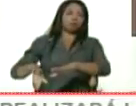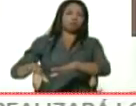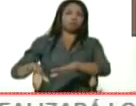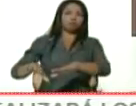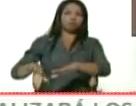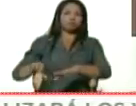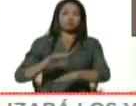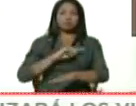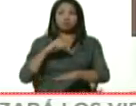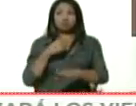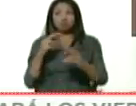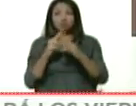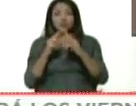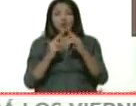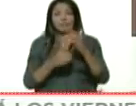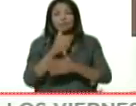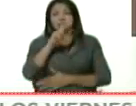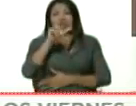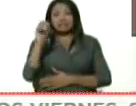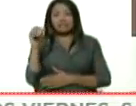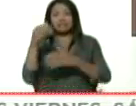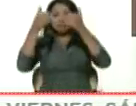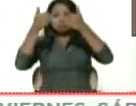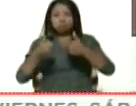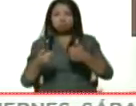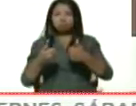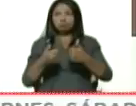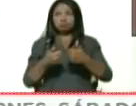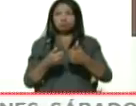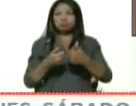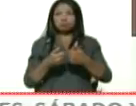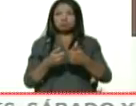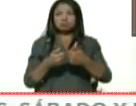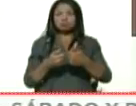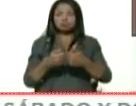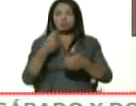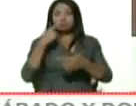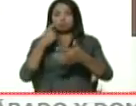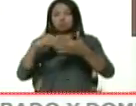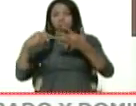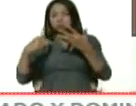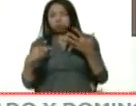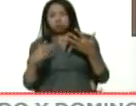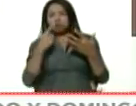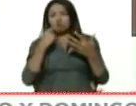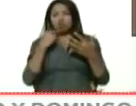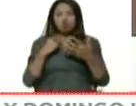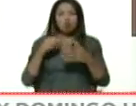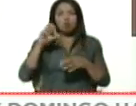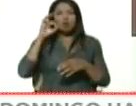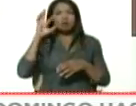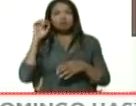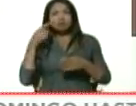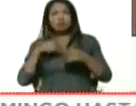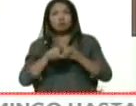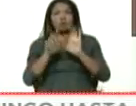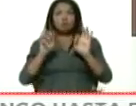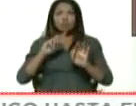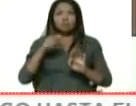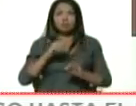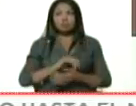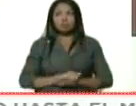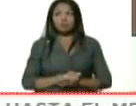Nosotros tenemos a más de 30 detenidos aquí, con código azul, amarillo, rojo. ¿A quién se lo entregamos?